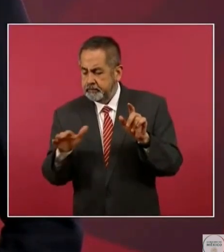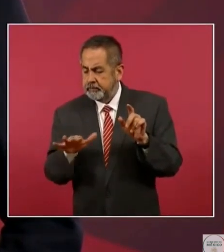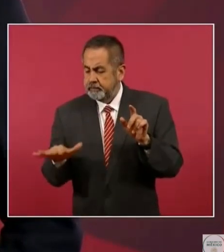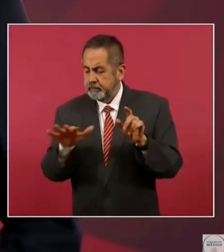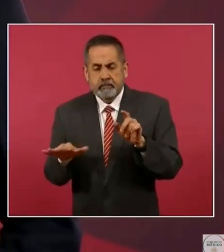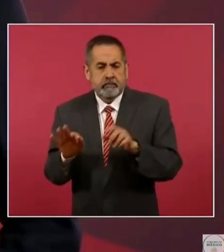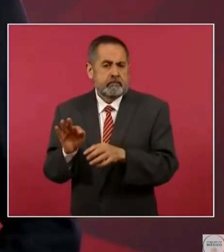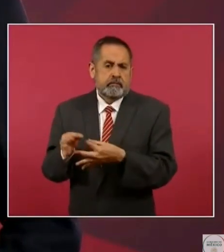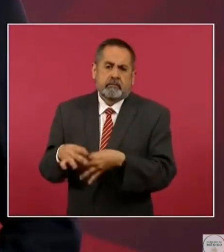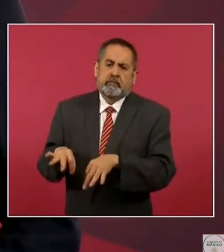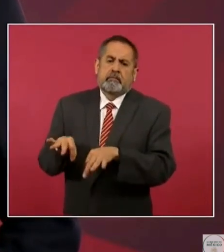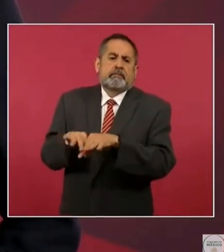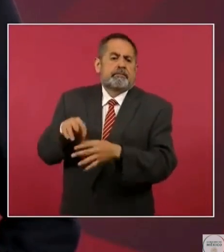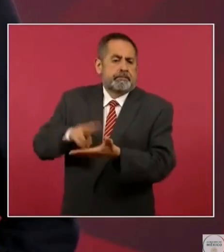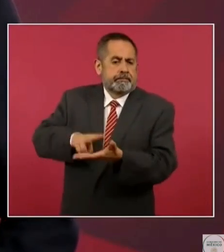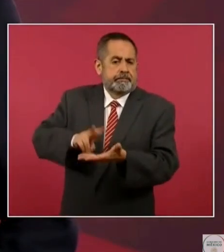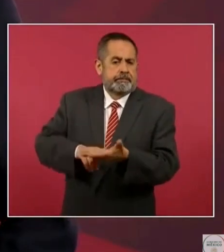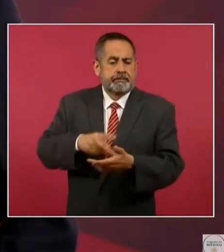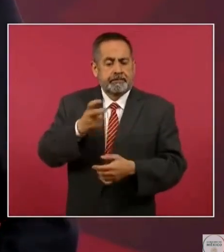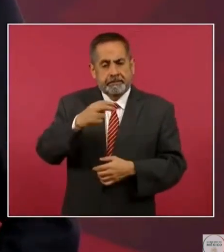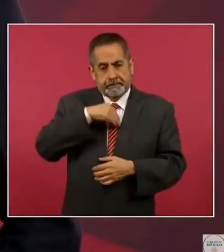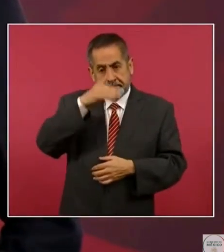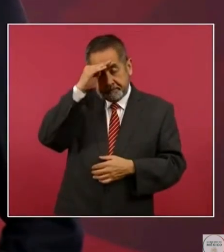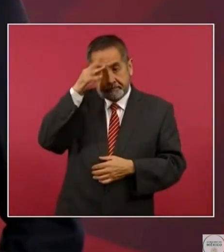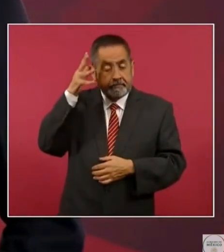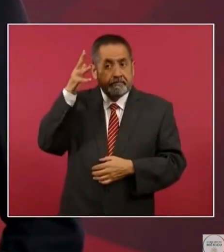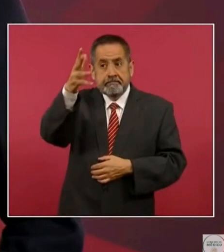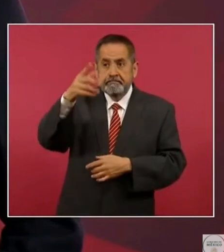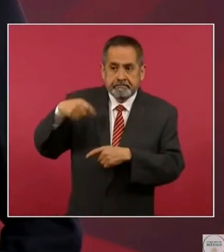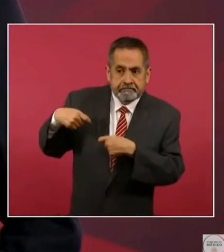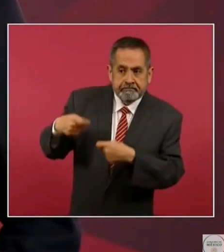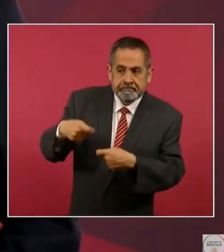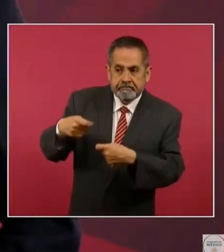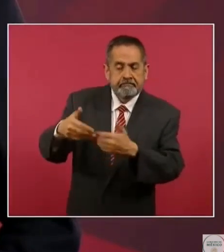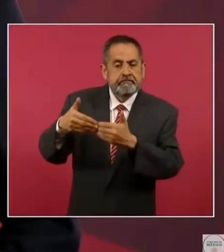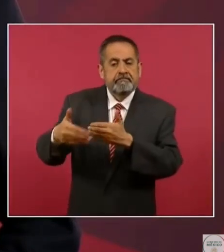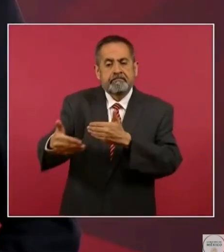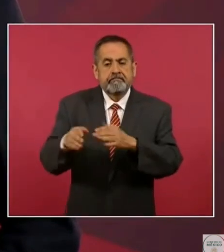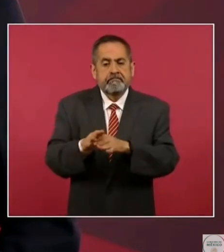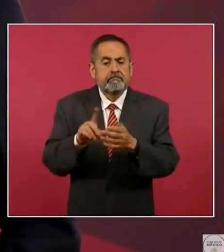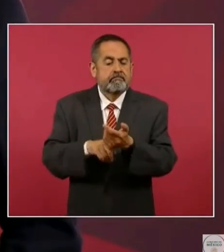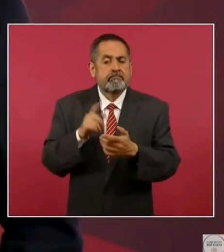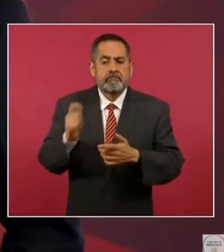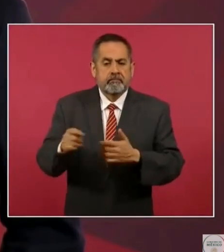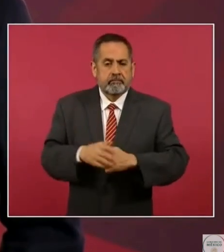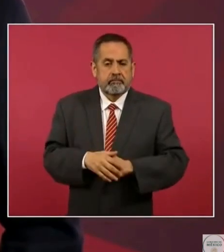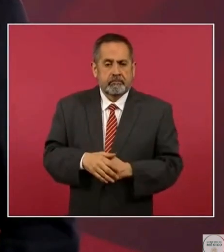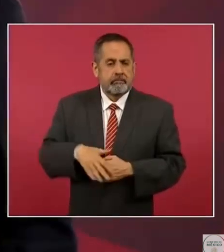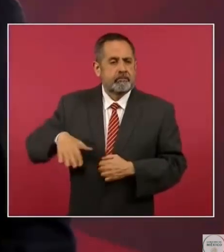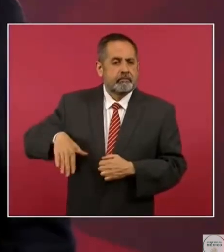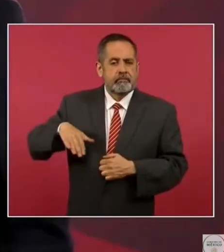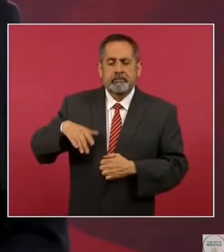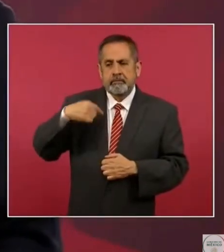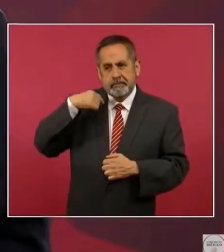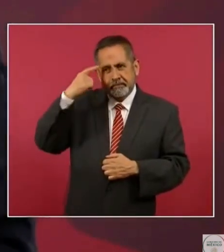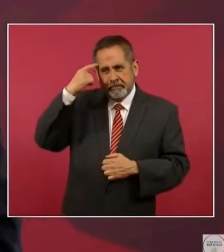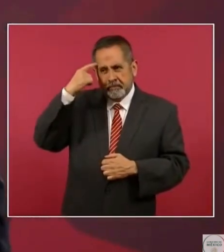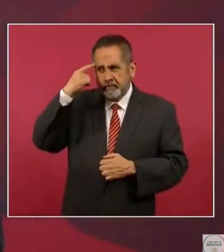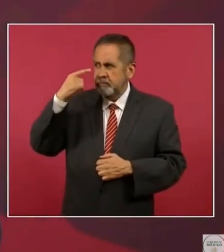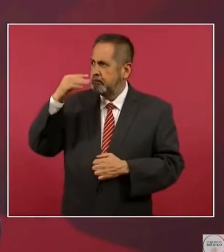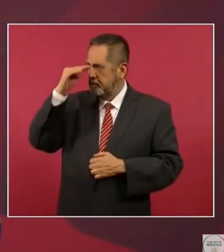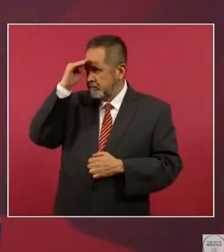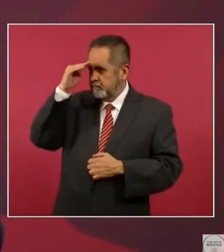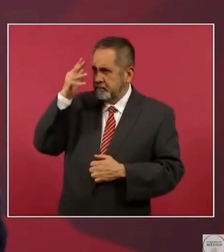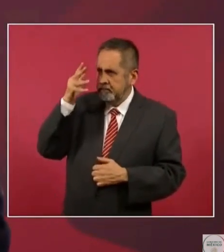y pensando en las nuevas generaciones, lo que decía Churchill, no hay que pensar en